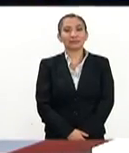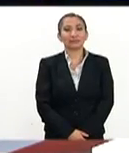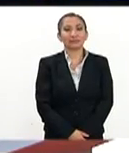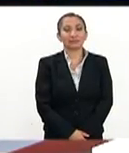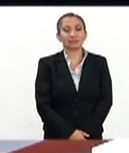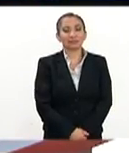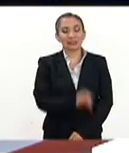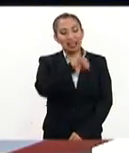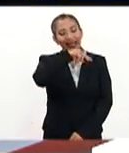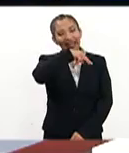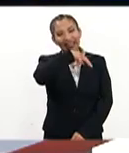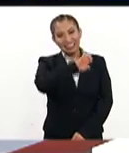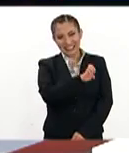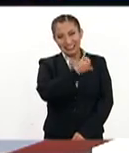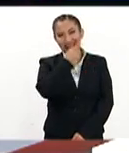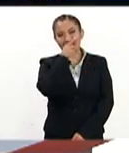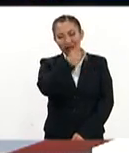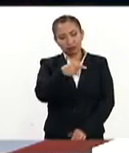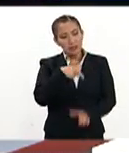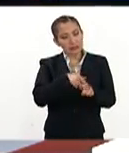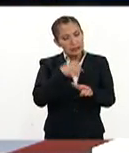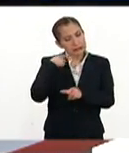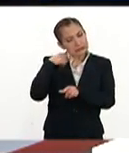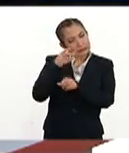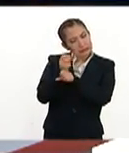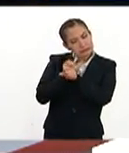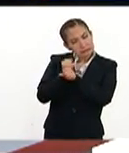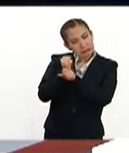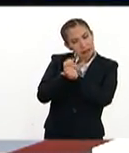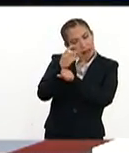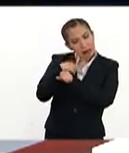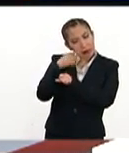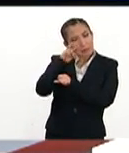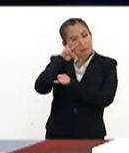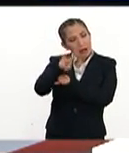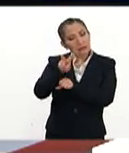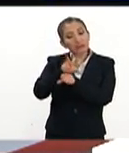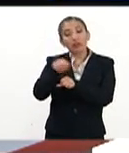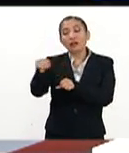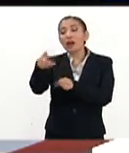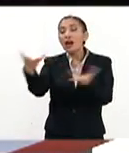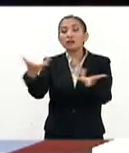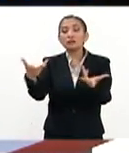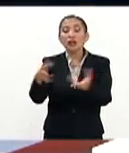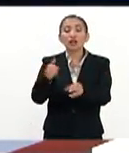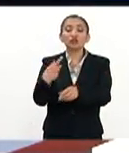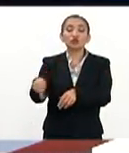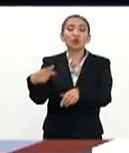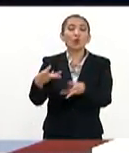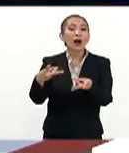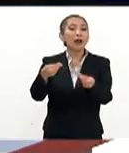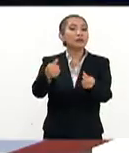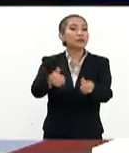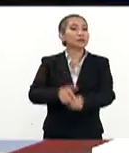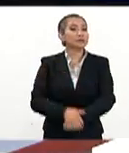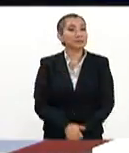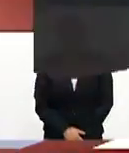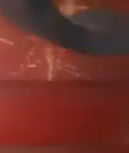Y el INE, el Instituto Nacional Electoral, mantiene bajo la lupa partidos y precandidatos para que rindan cuentas de sus gastos.